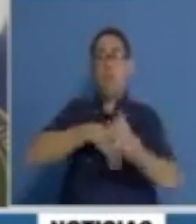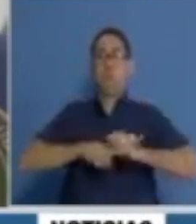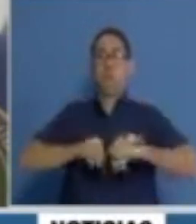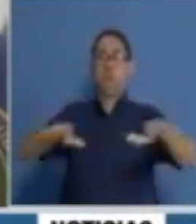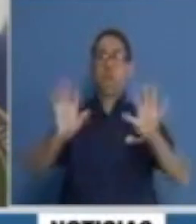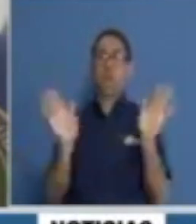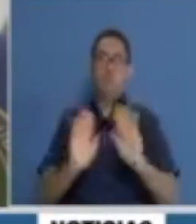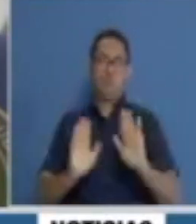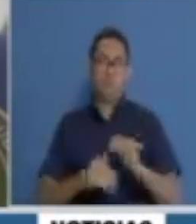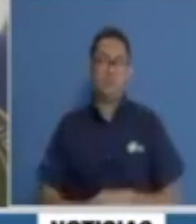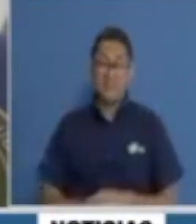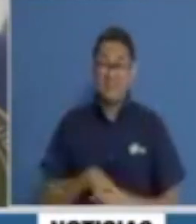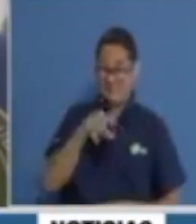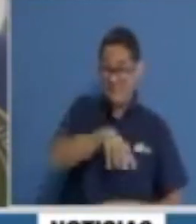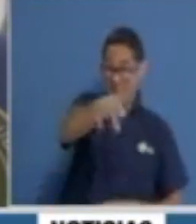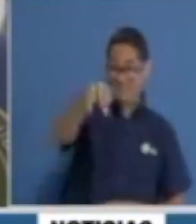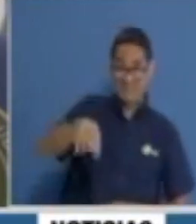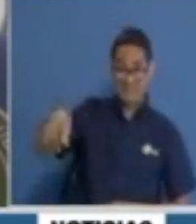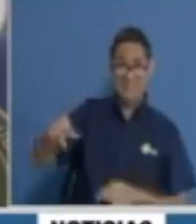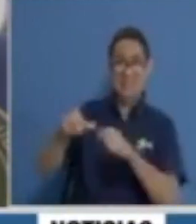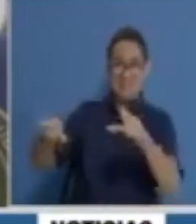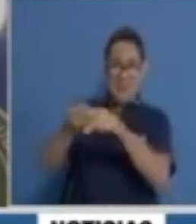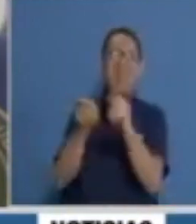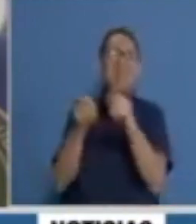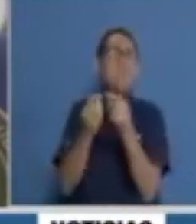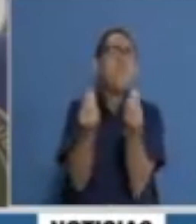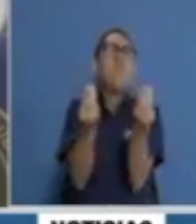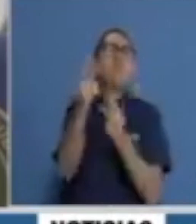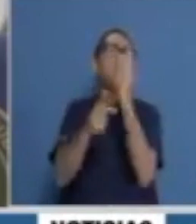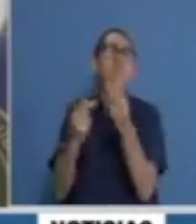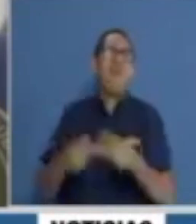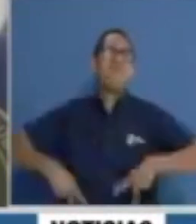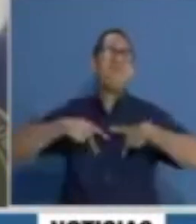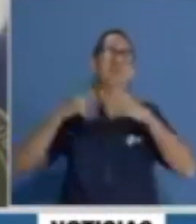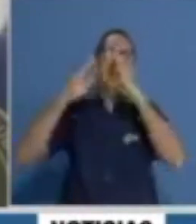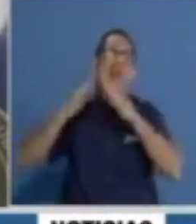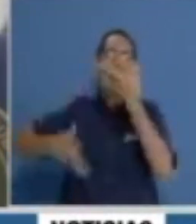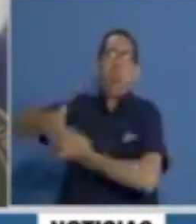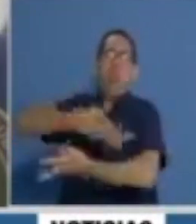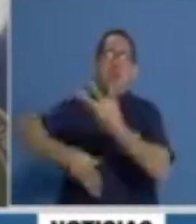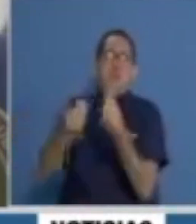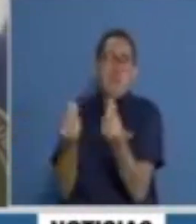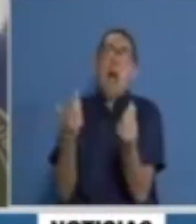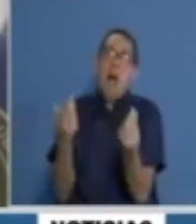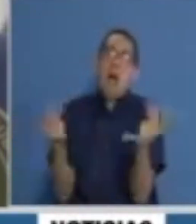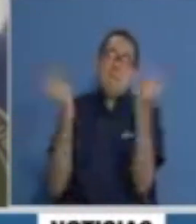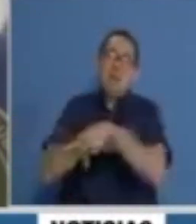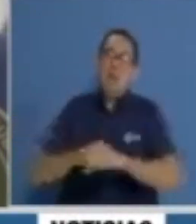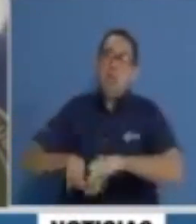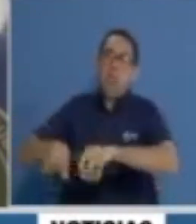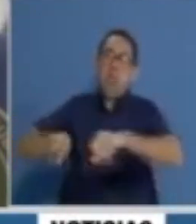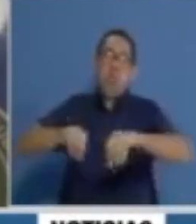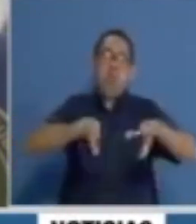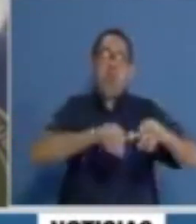importante que obviamente estas áreas también tienen una densidad poblacional que es más alta y es lo que se asocia con tener una mayor tasa